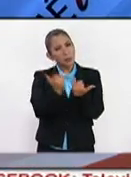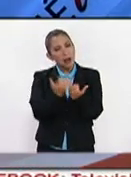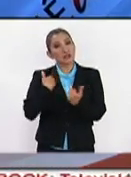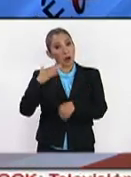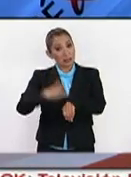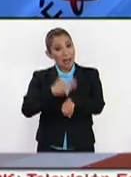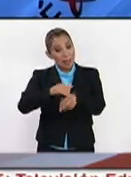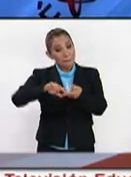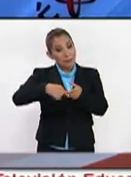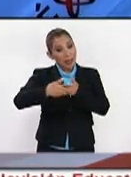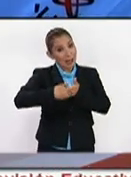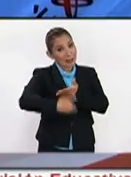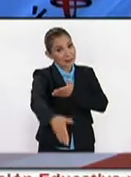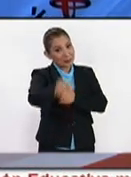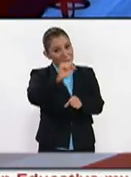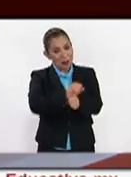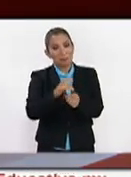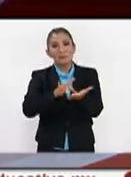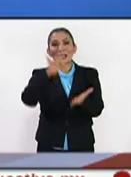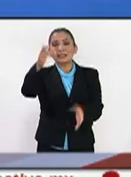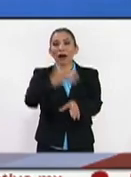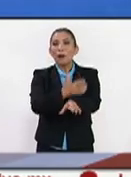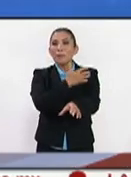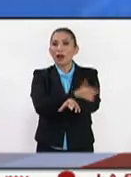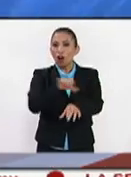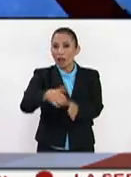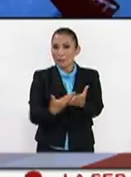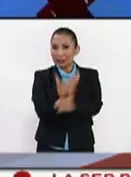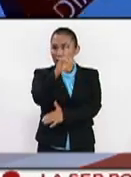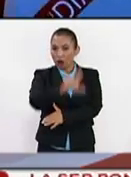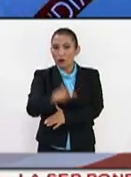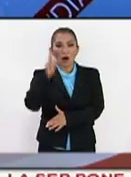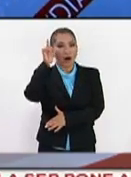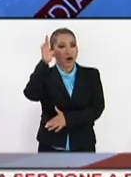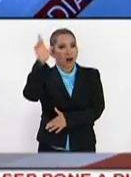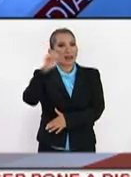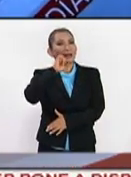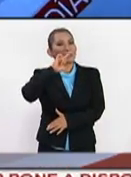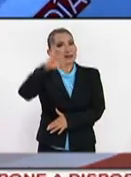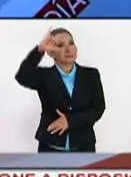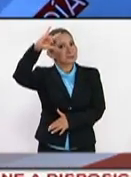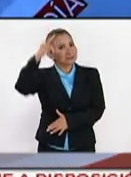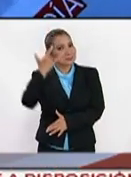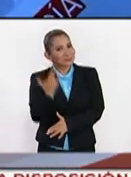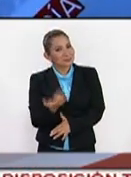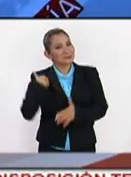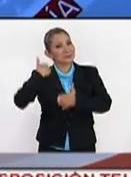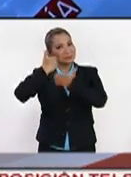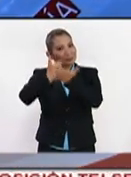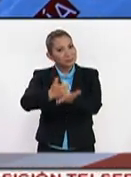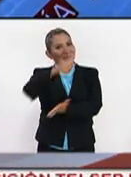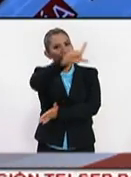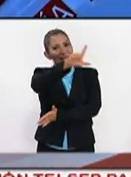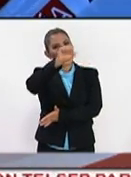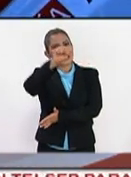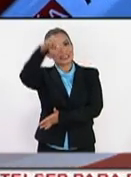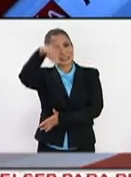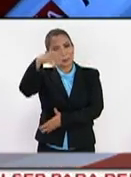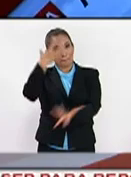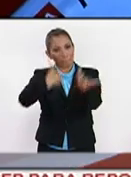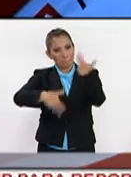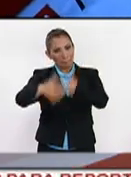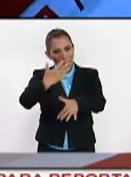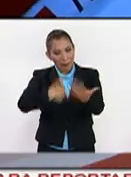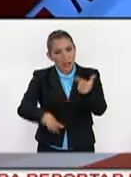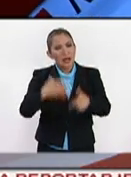un excelente inicio de semana. Gracias por acompañarnos esta mañana de lunes. Saludo con mucho gusto a Griselda Yebra, quien se encuentra en la lengua de